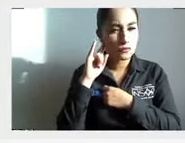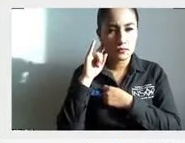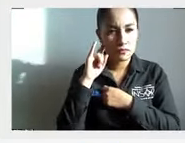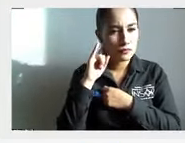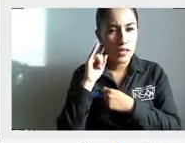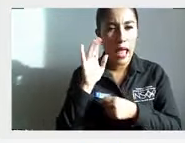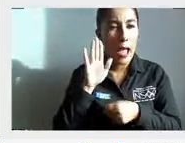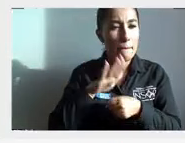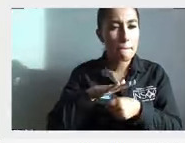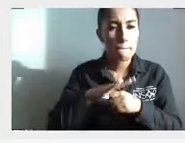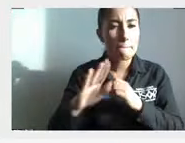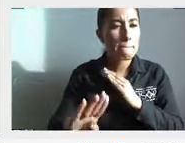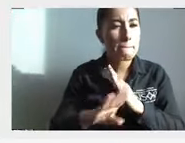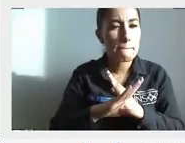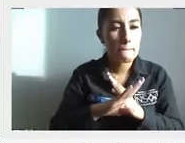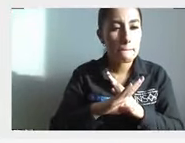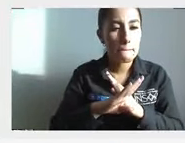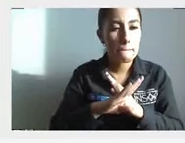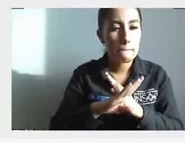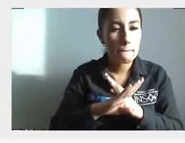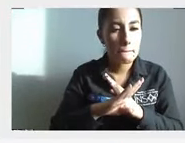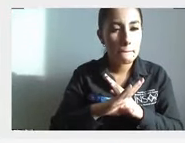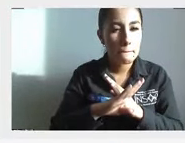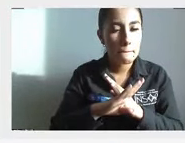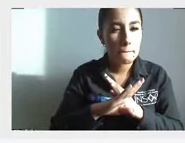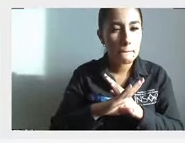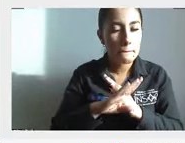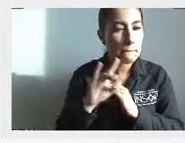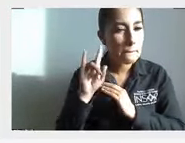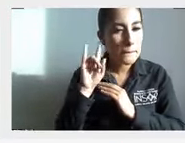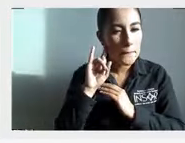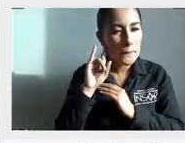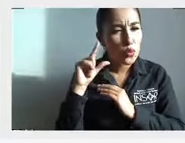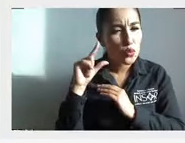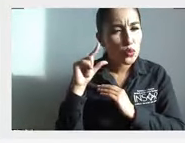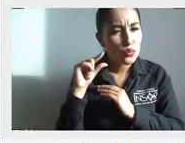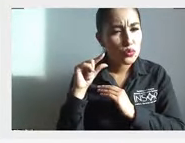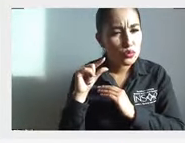Cerraste el micrófono, Juan. Ah, ya, se te oía pasito.